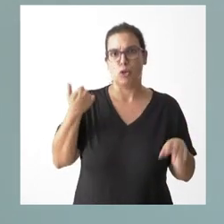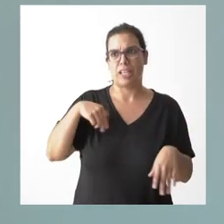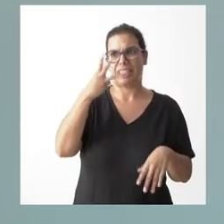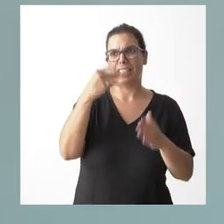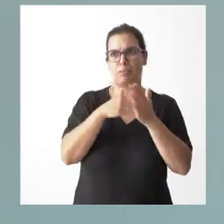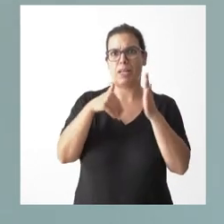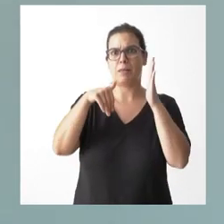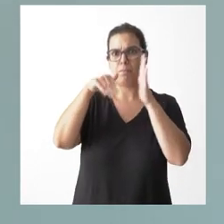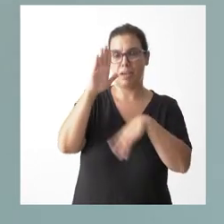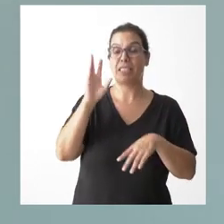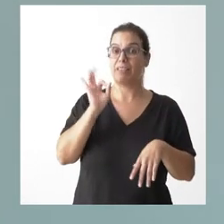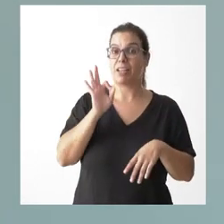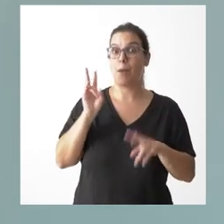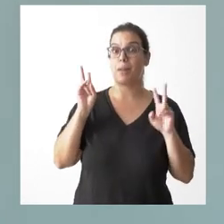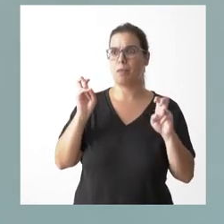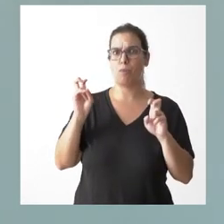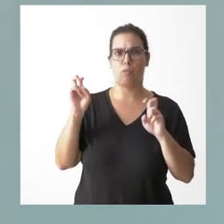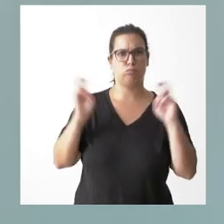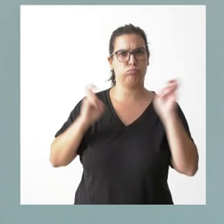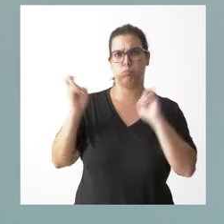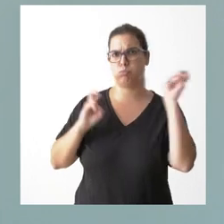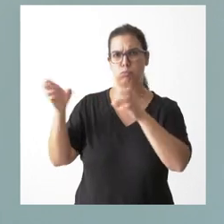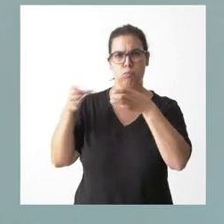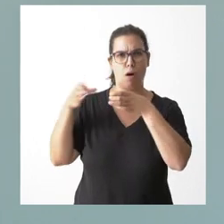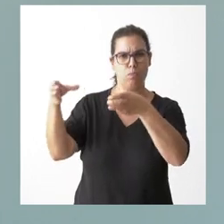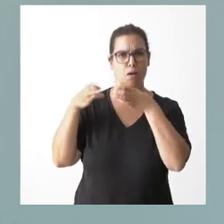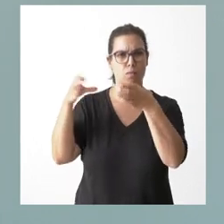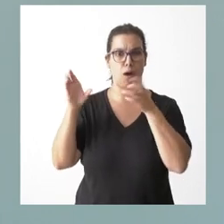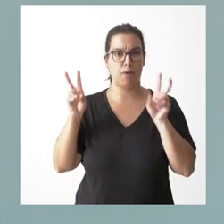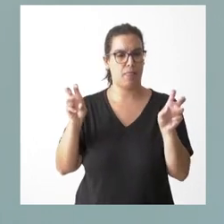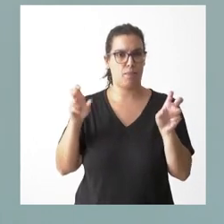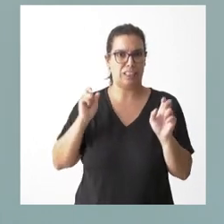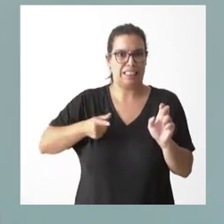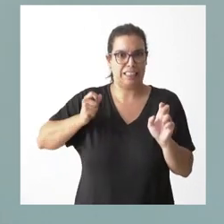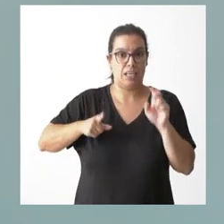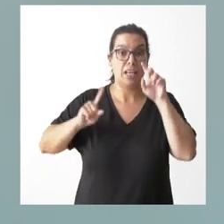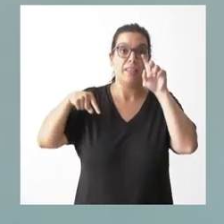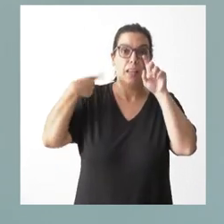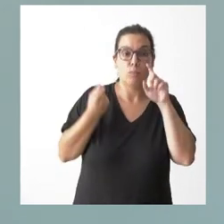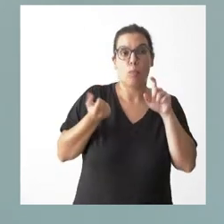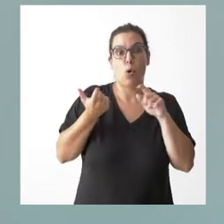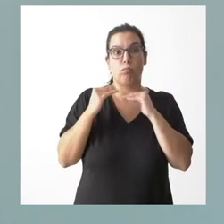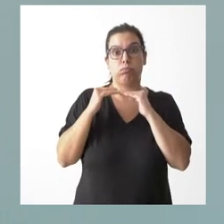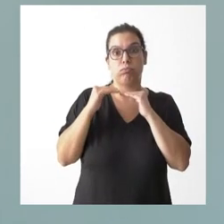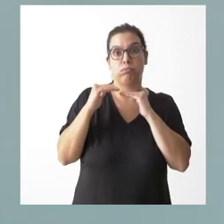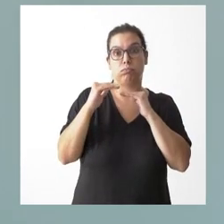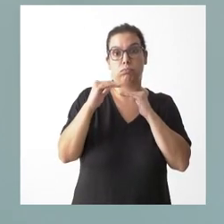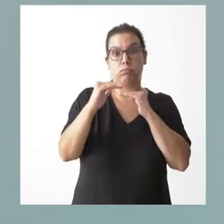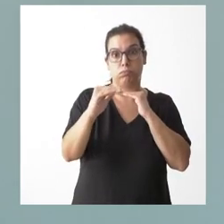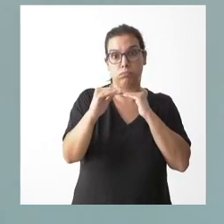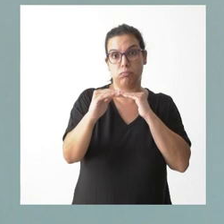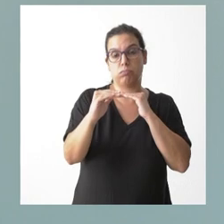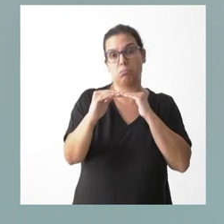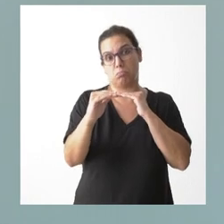primera etapa muy intensa en la llegada de refugiados ucranianos y luego hemos llegado a una cierta meseta, a un cierto